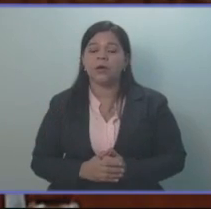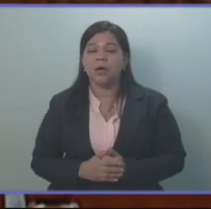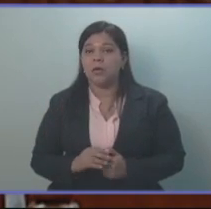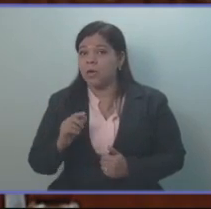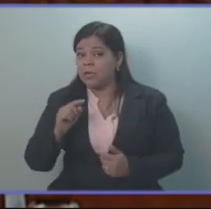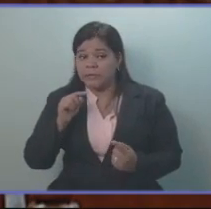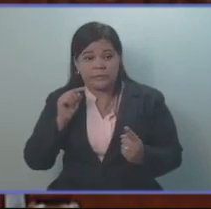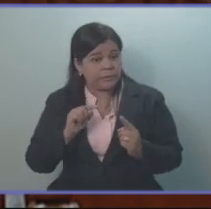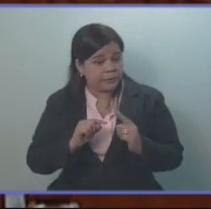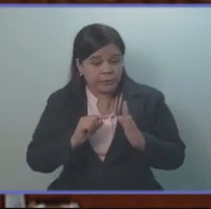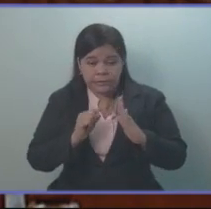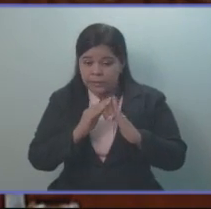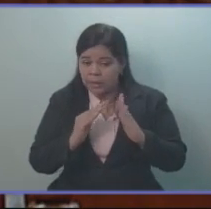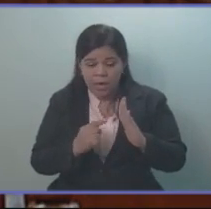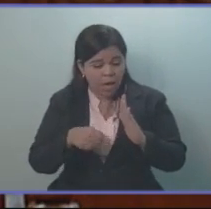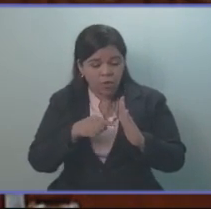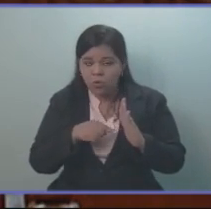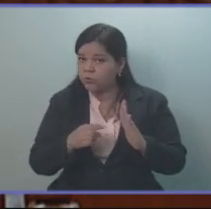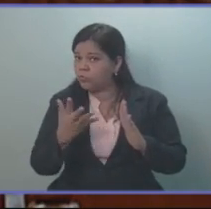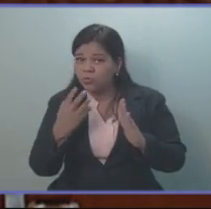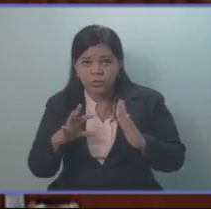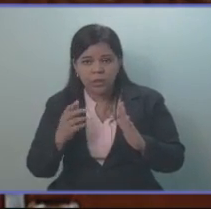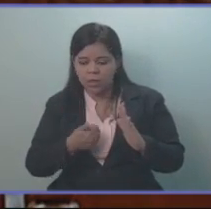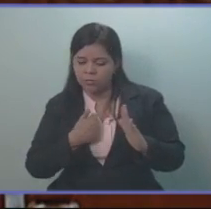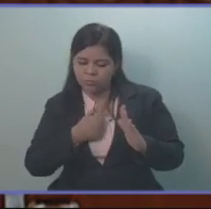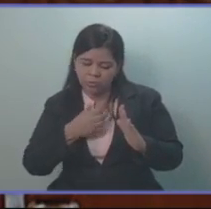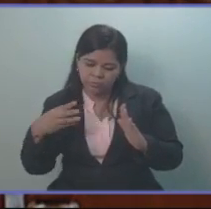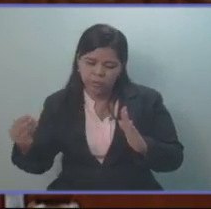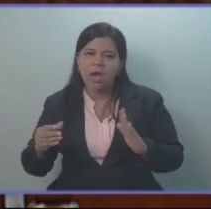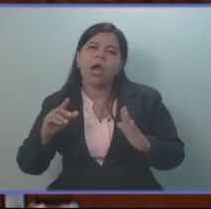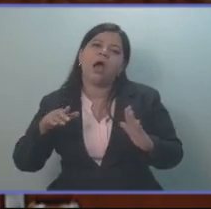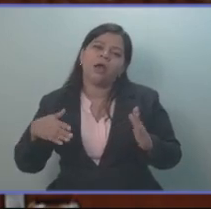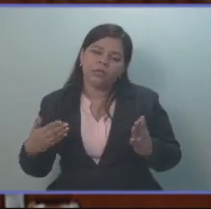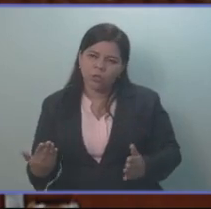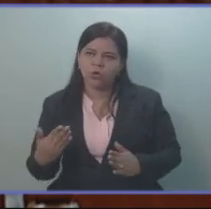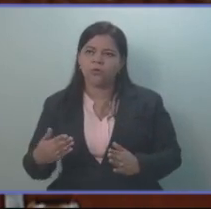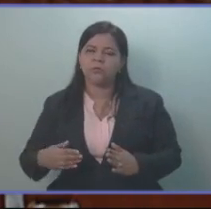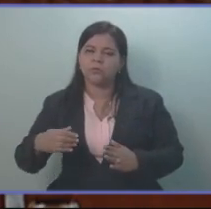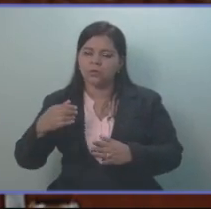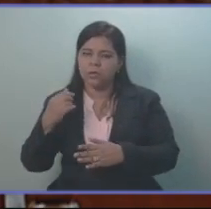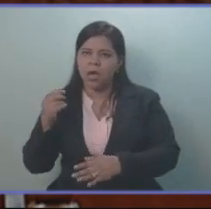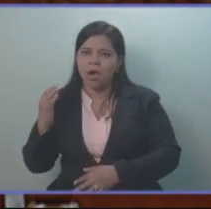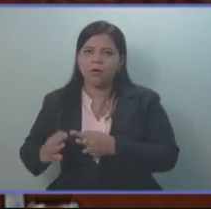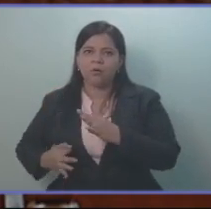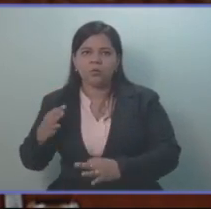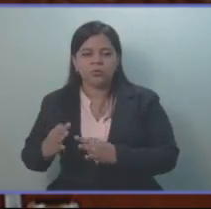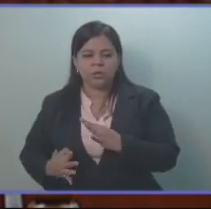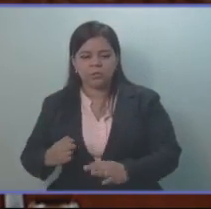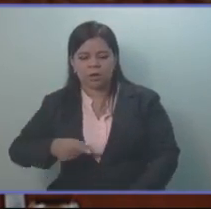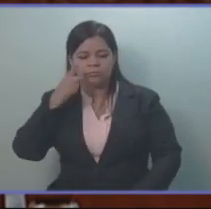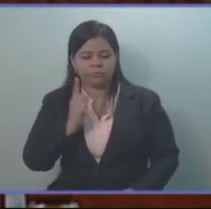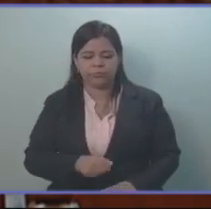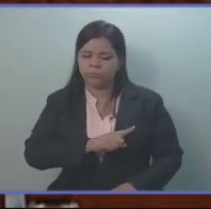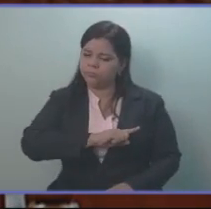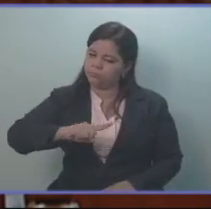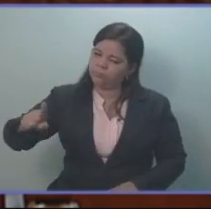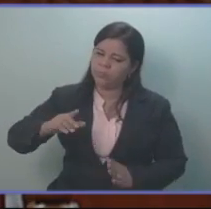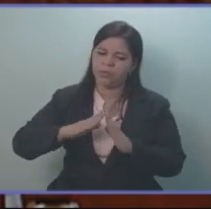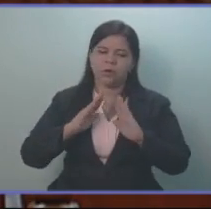desalojo no ocurriera voluntariamente, deberá recurrirse a la vía judicial para interponer la acción que legalmente